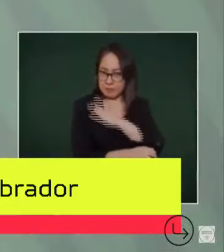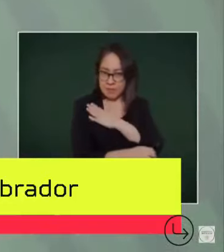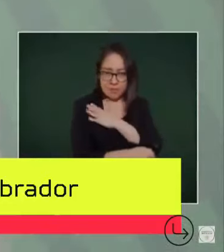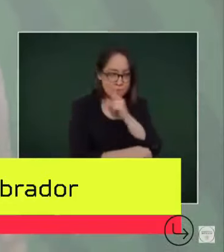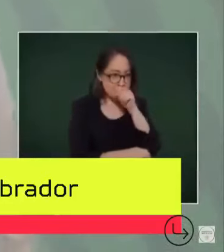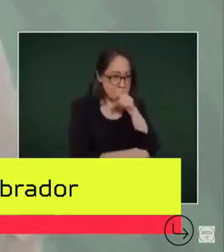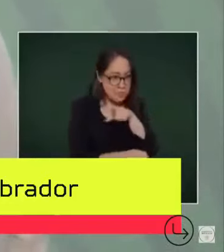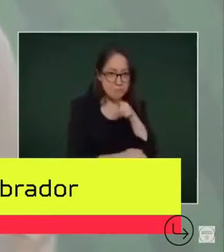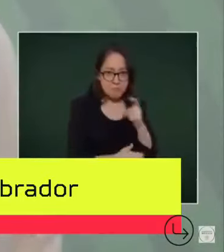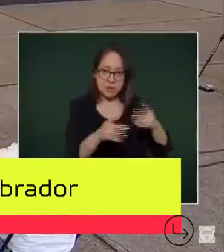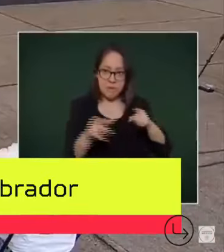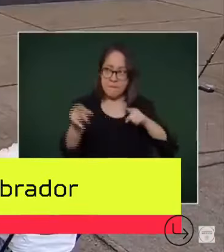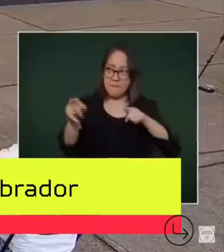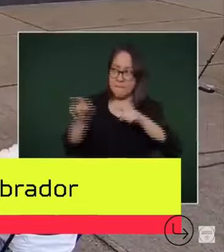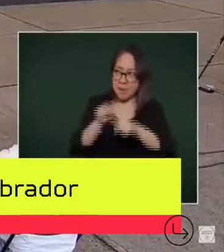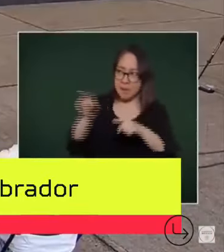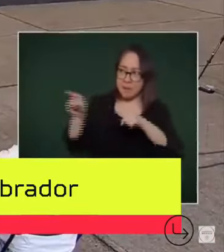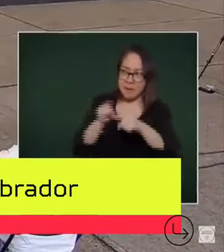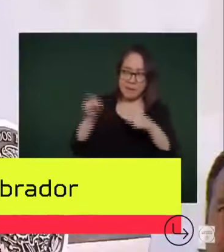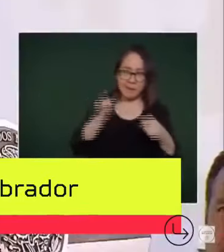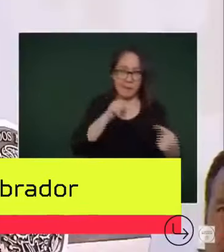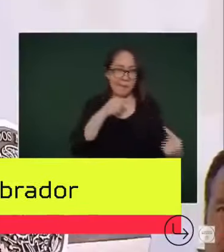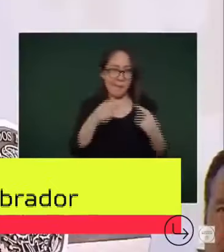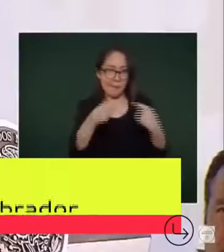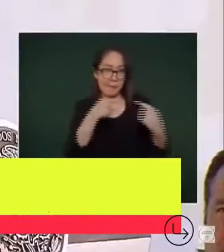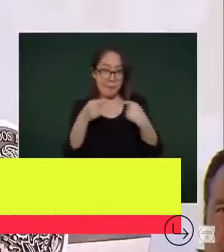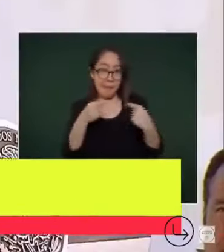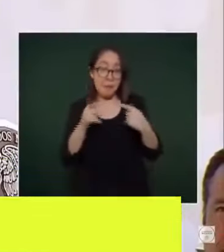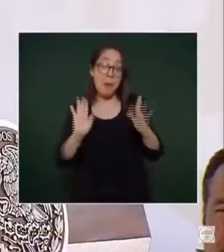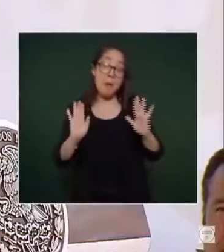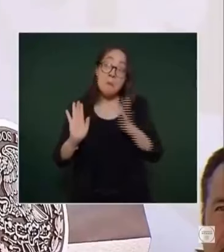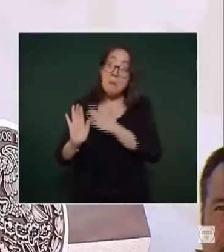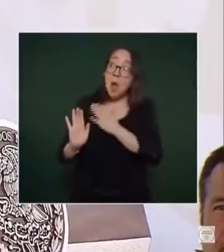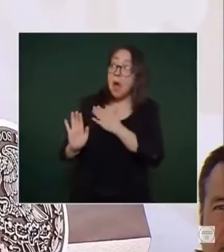sucia. Qué bueno, ¿no? Porque nos van a seguir